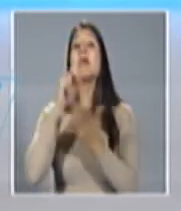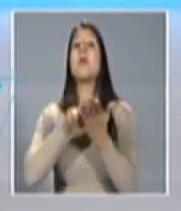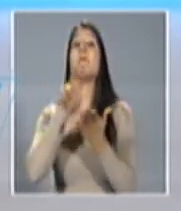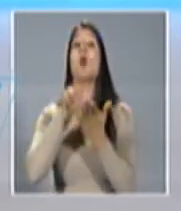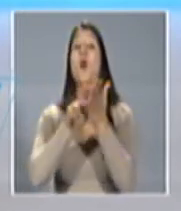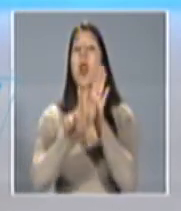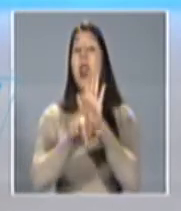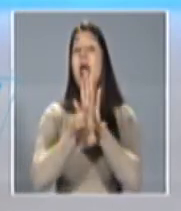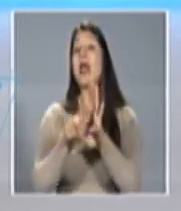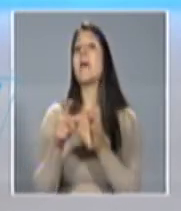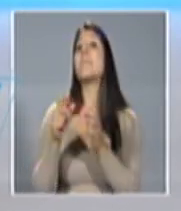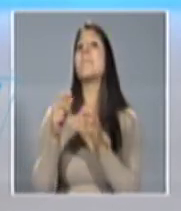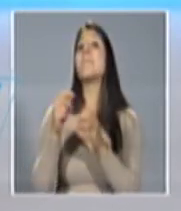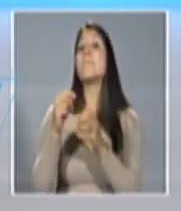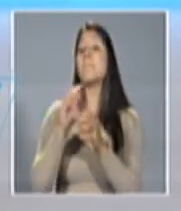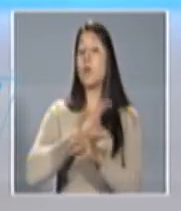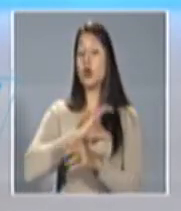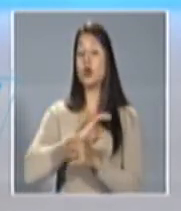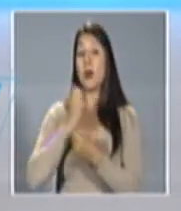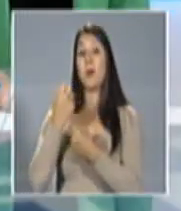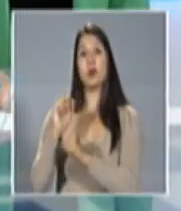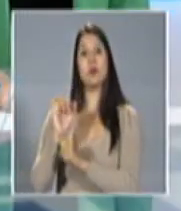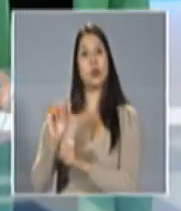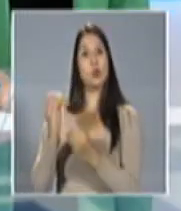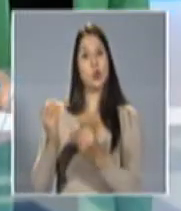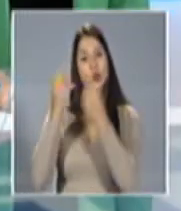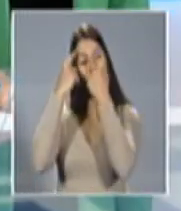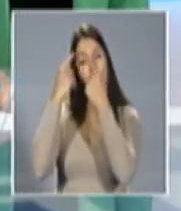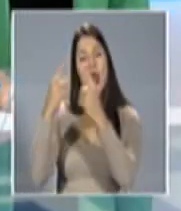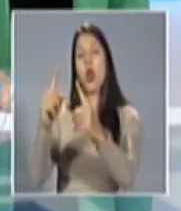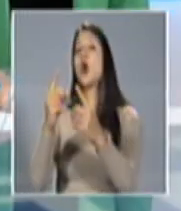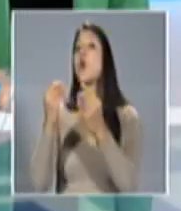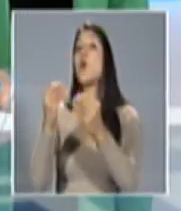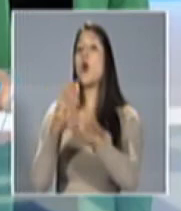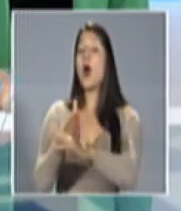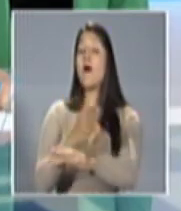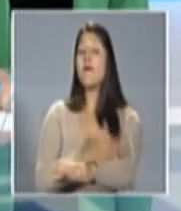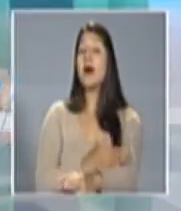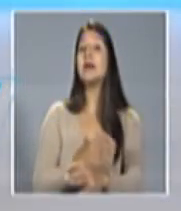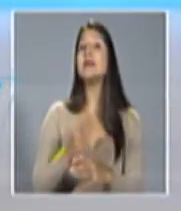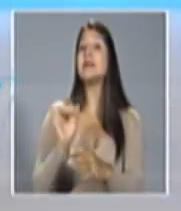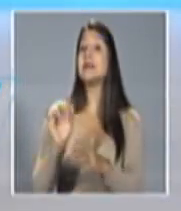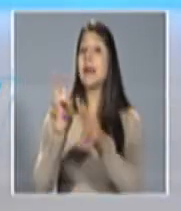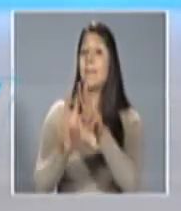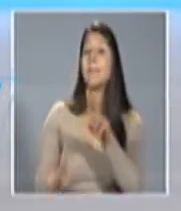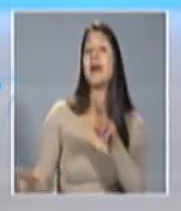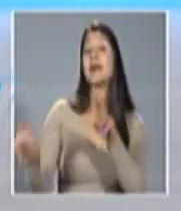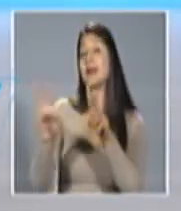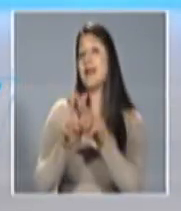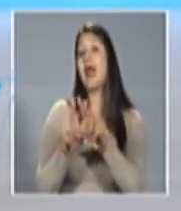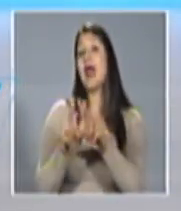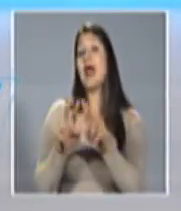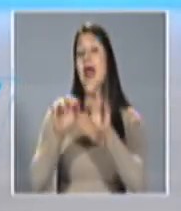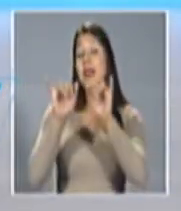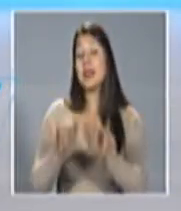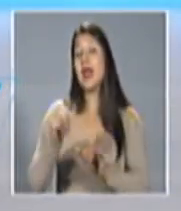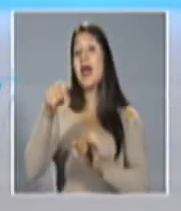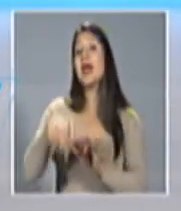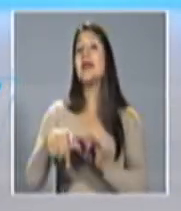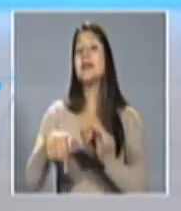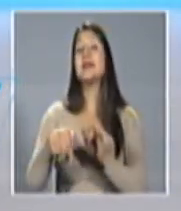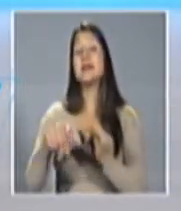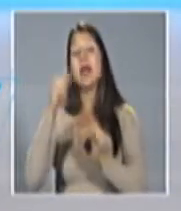ley de policía municipal es un gran logro, es un gran éxito, que es una ventaja que le está dejando esta administración,